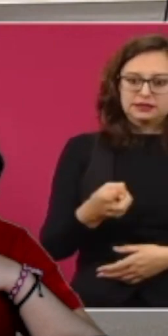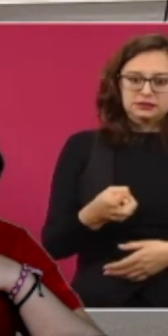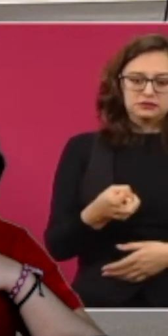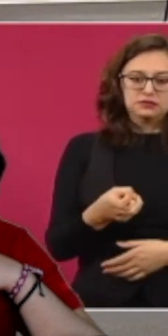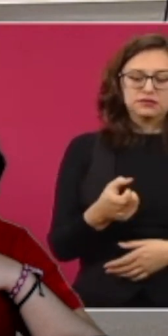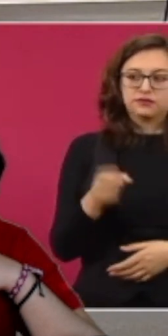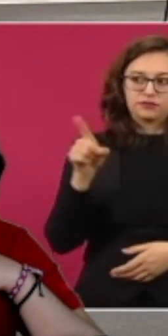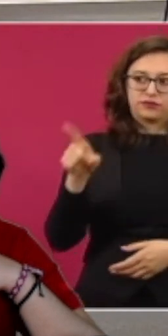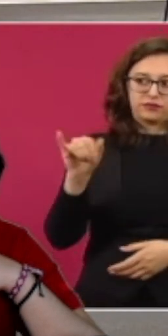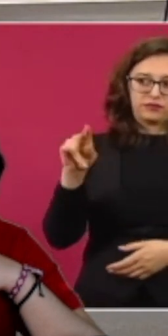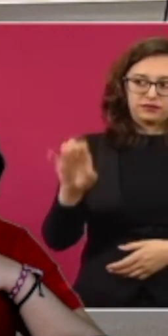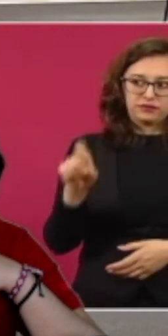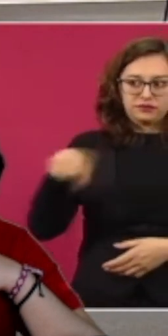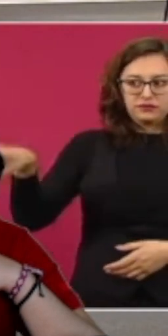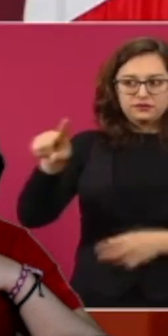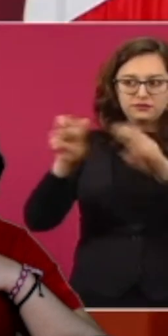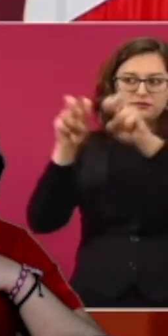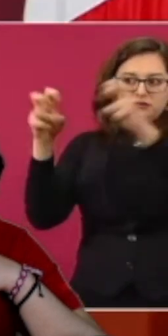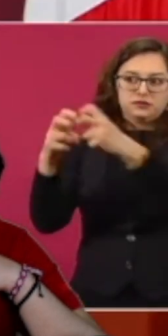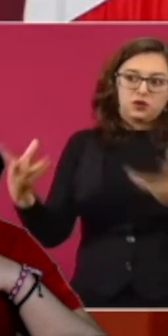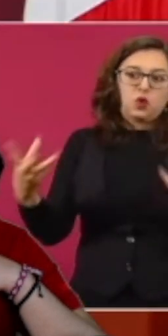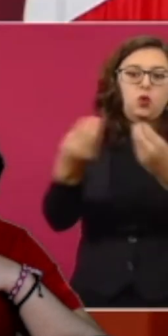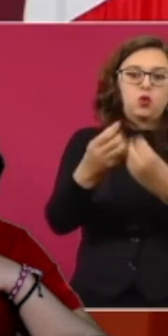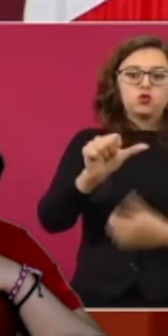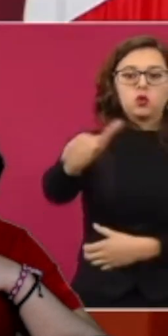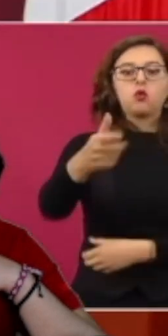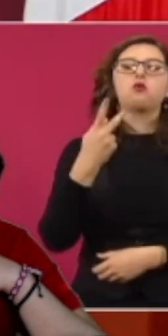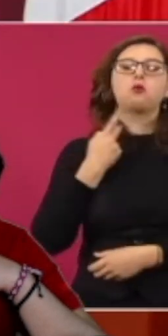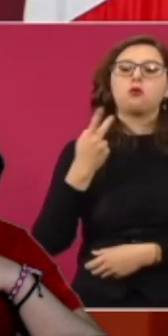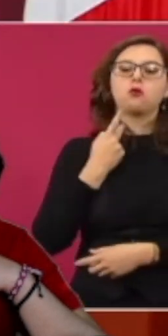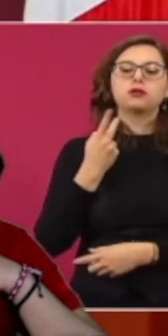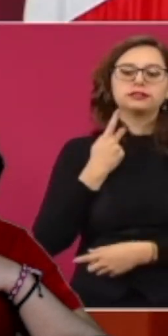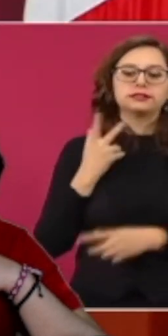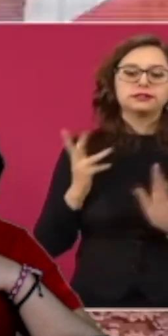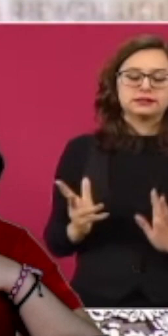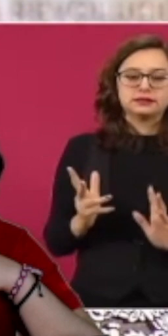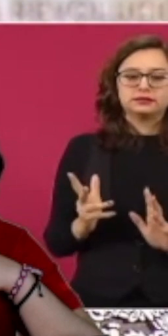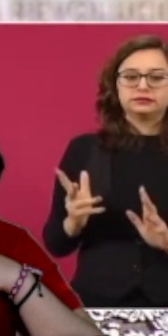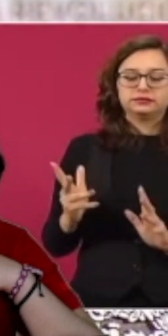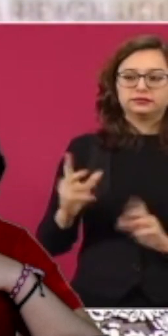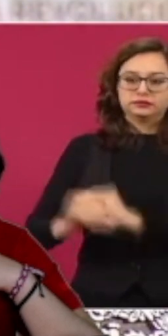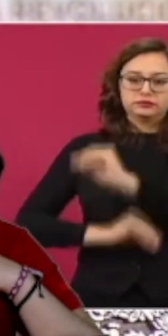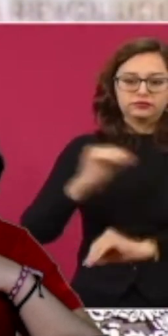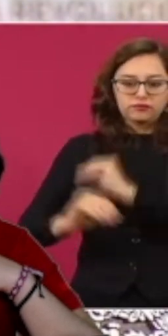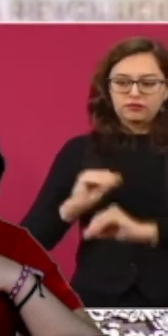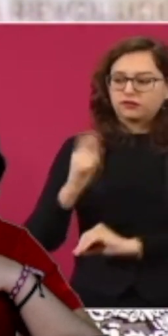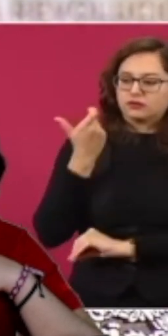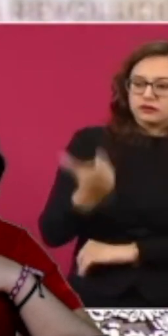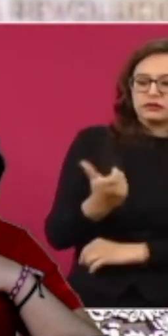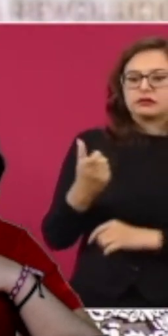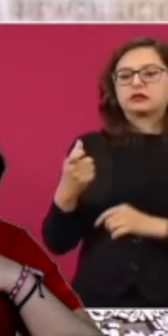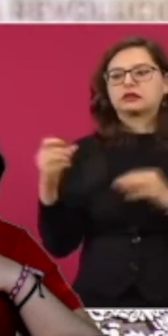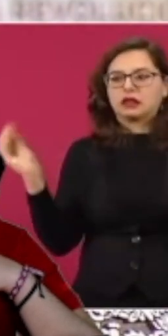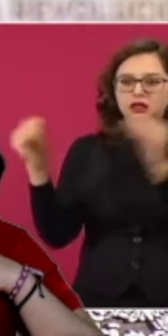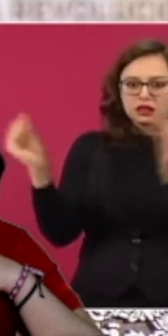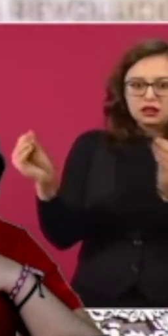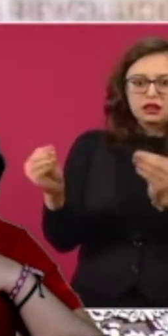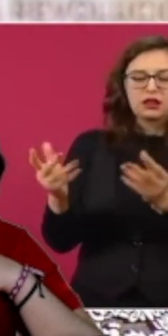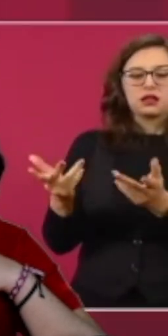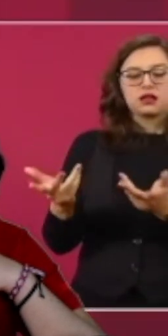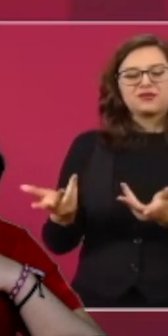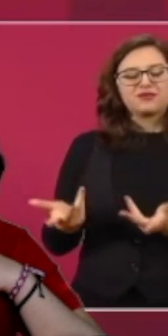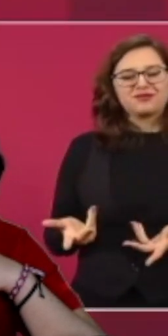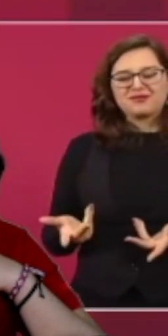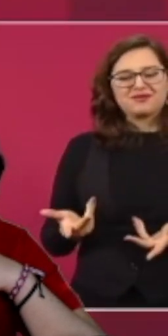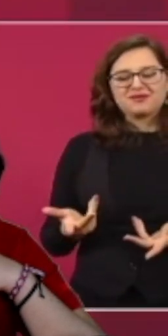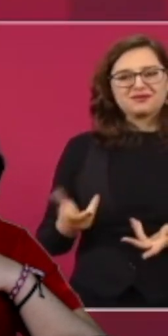pertenecen al bloque conservador, pues se ponen a pelear por dinero y ya